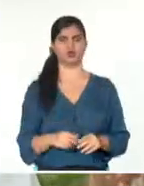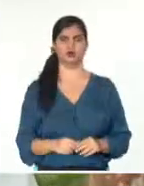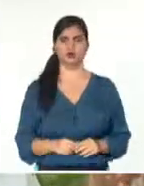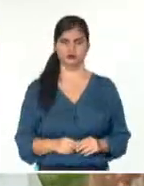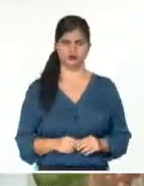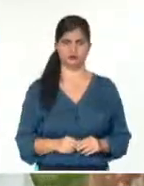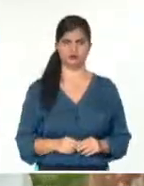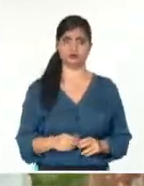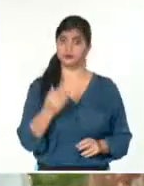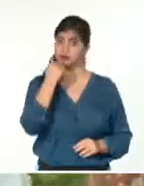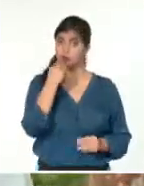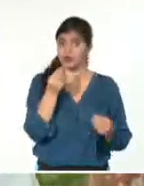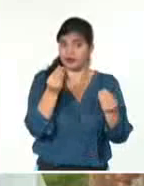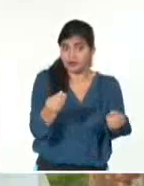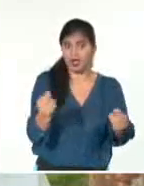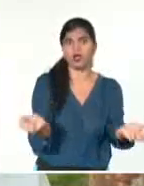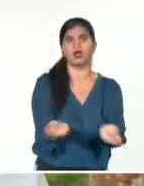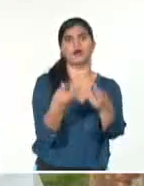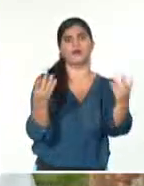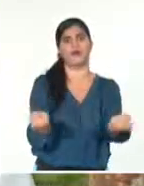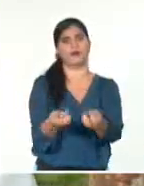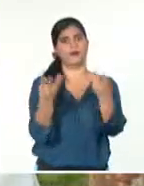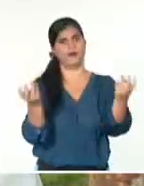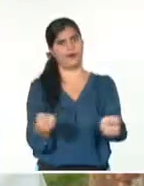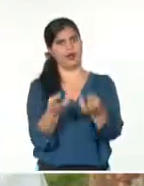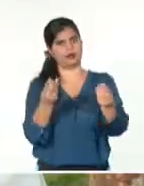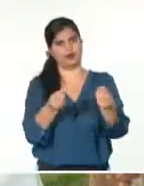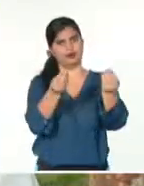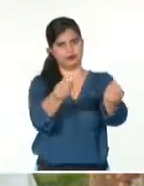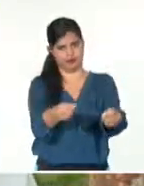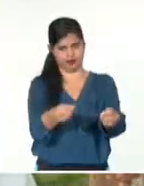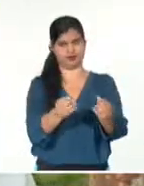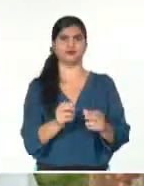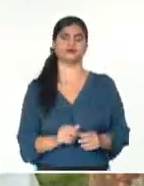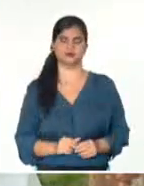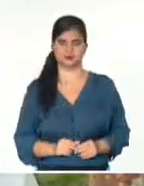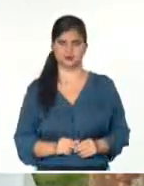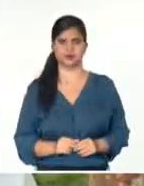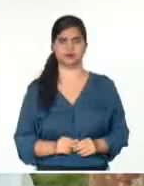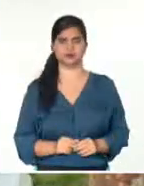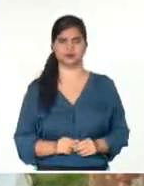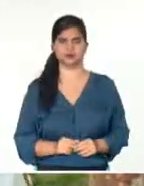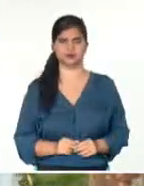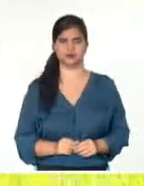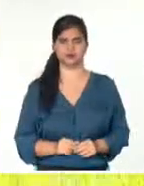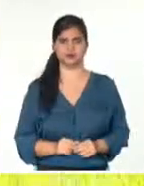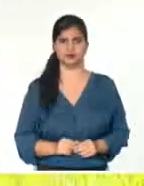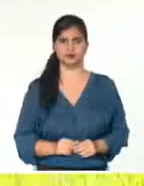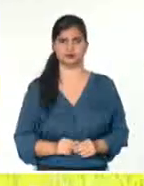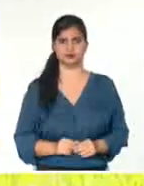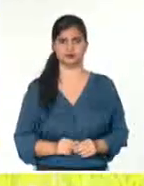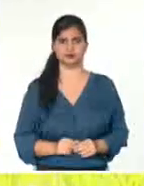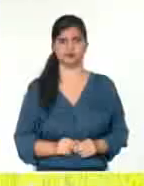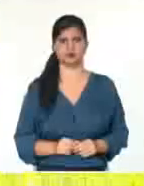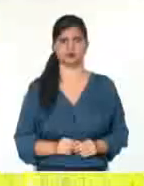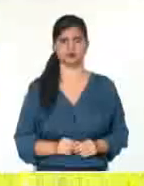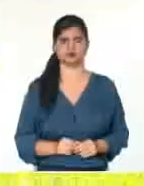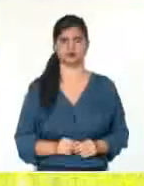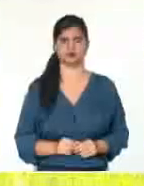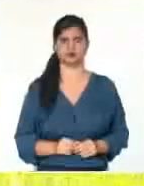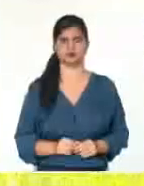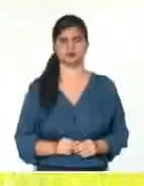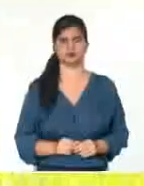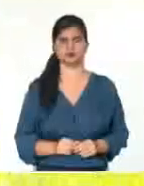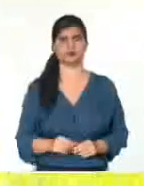naturales, forraje, quingras, plantas proteicas y la sistematicidad en el manejo. La granja bufalina